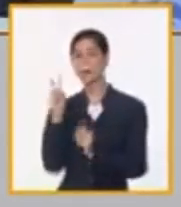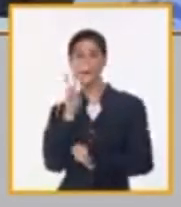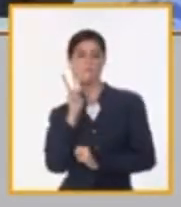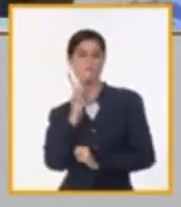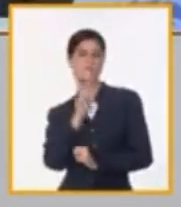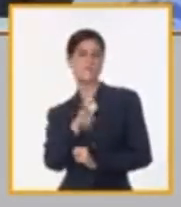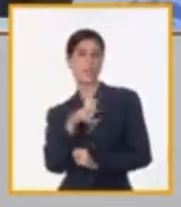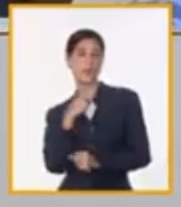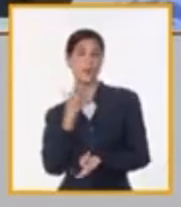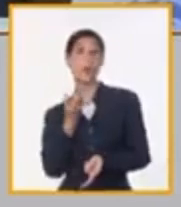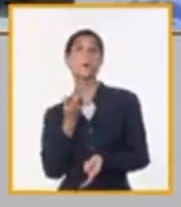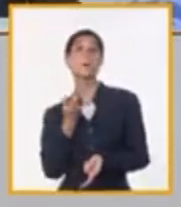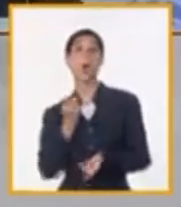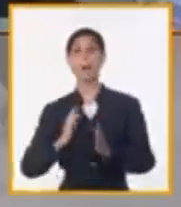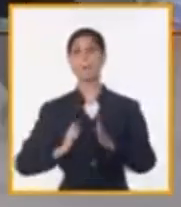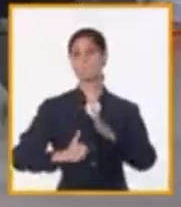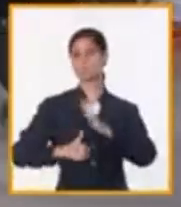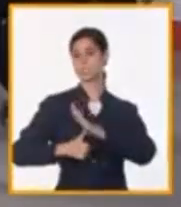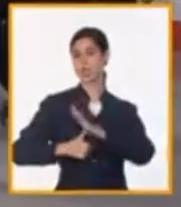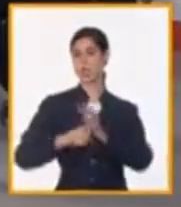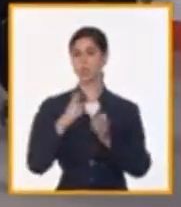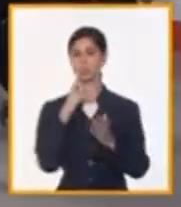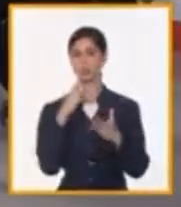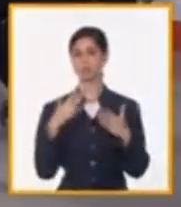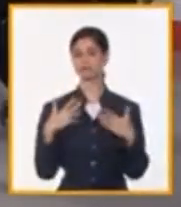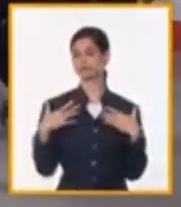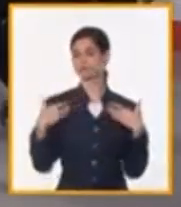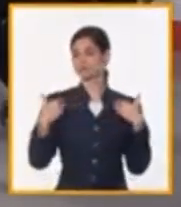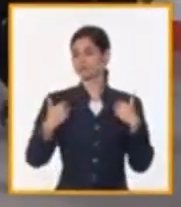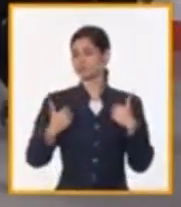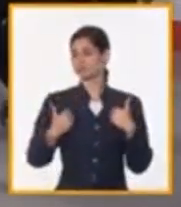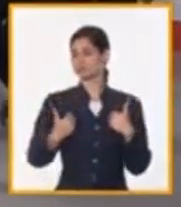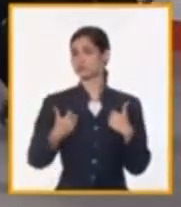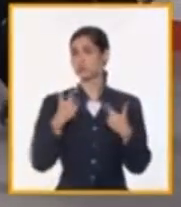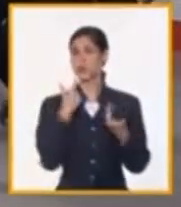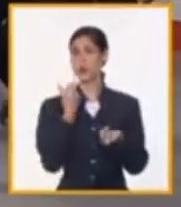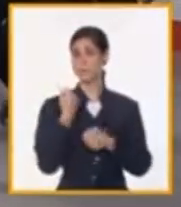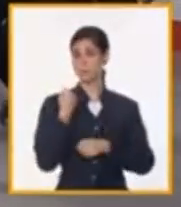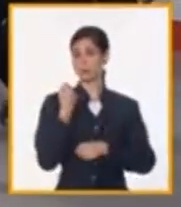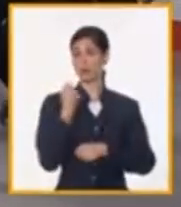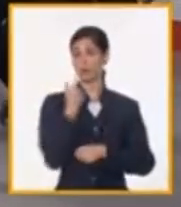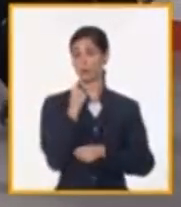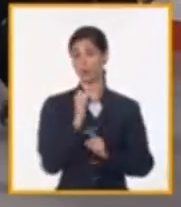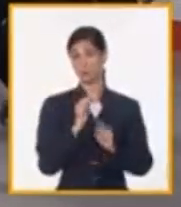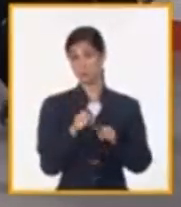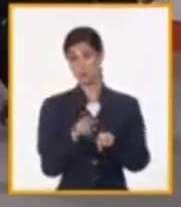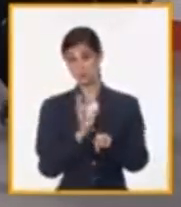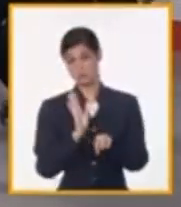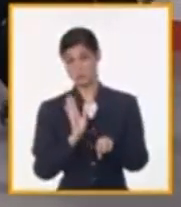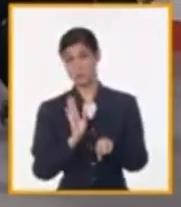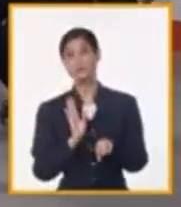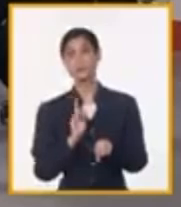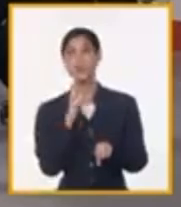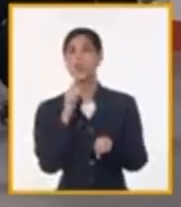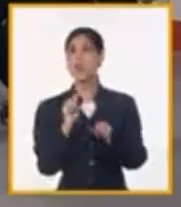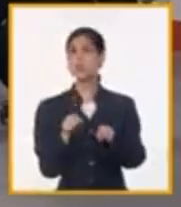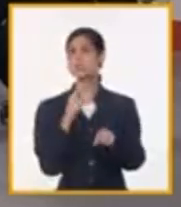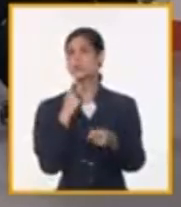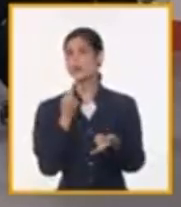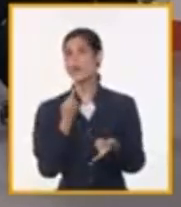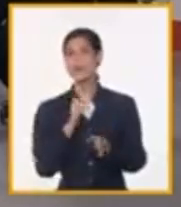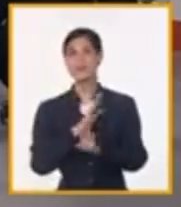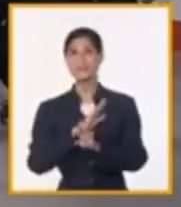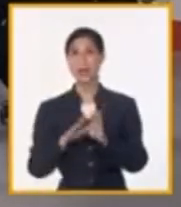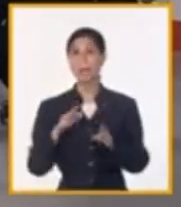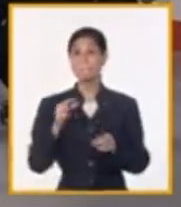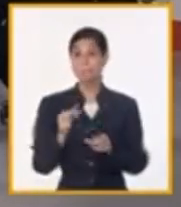figura del presidente electo el parlamento europeo el parlamento no vinculante pero pero lo que te demuestra a ti es que la burbuja se ha comenzado